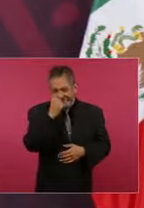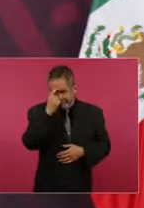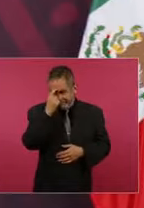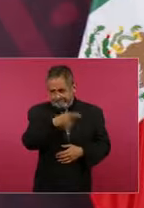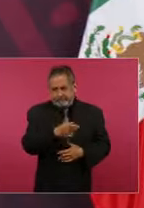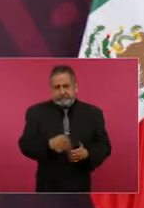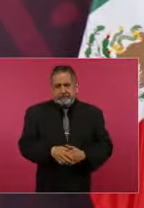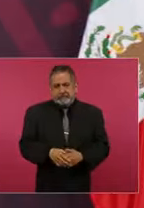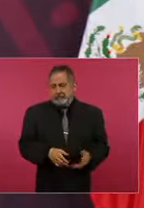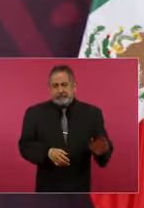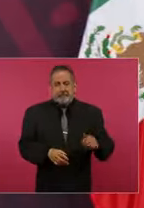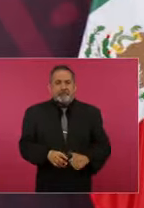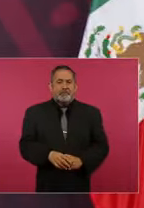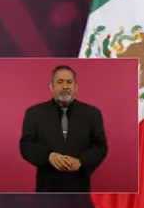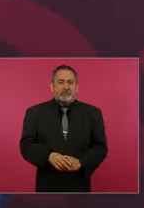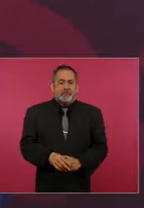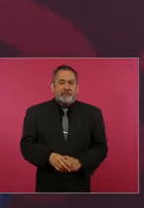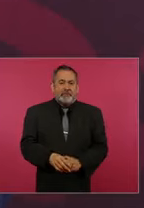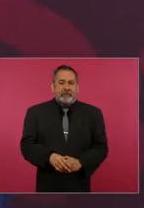No,